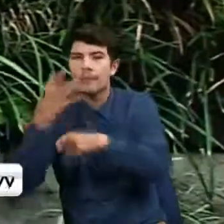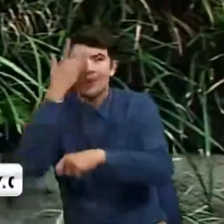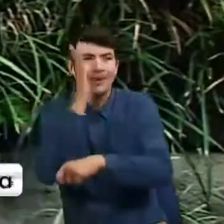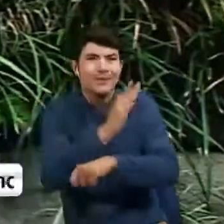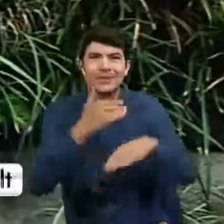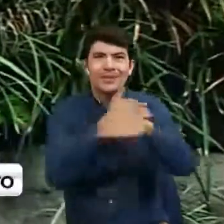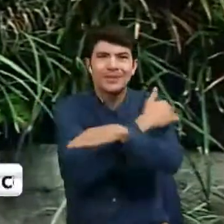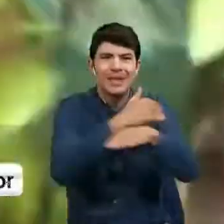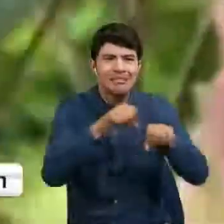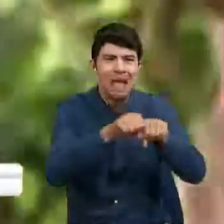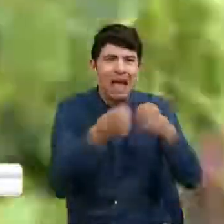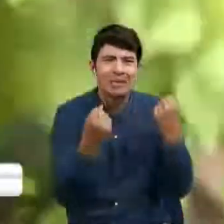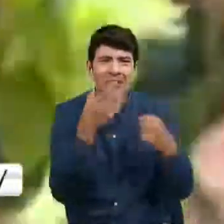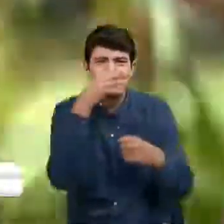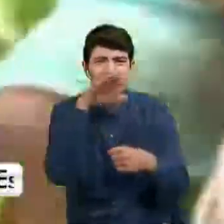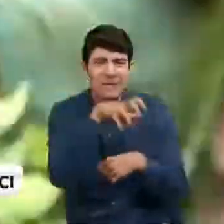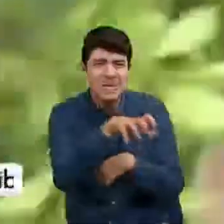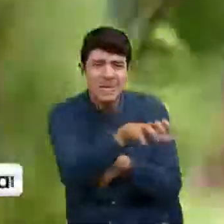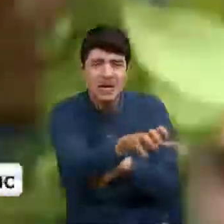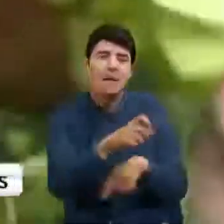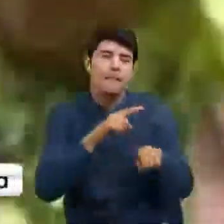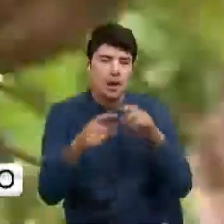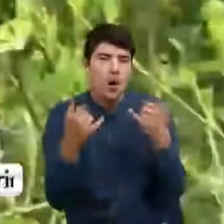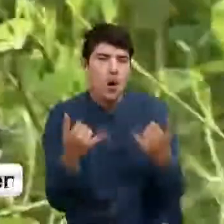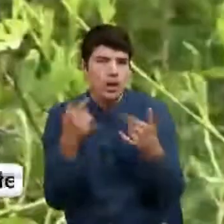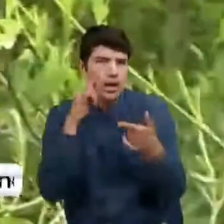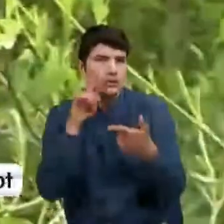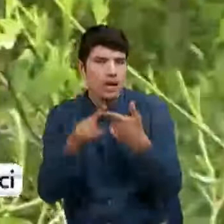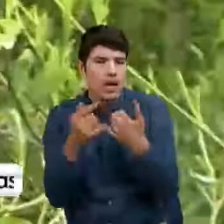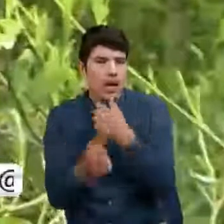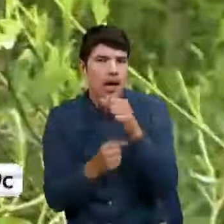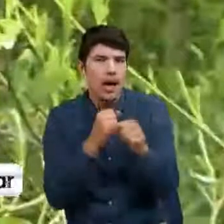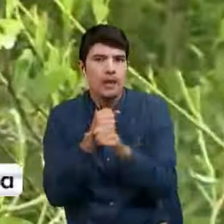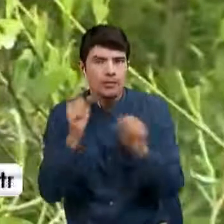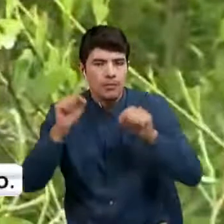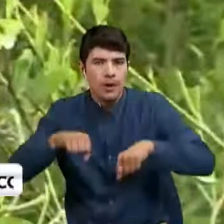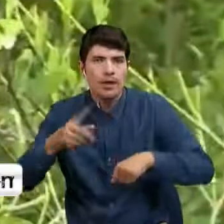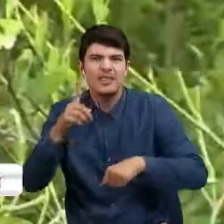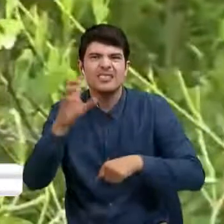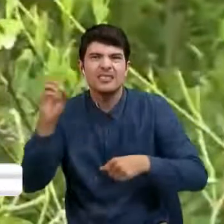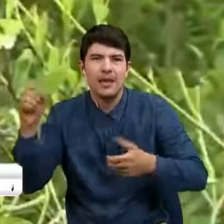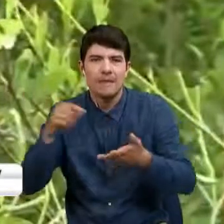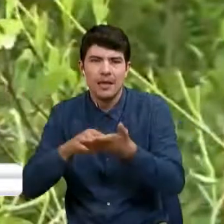hay optimismo para que este año se cumpla la meta de erradicar 100